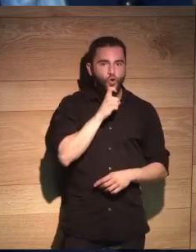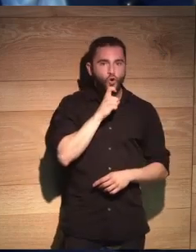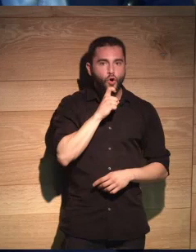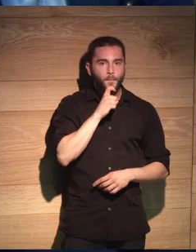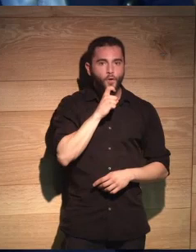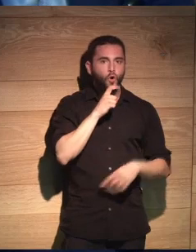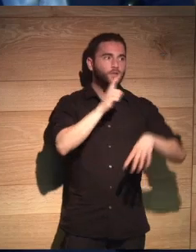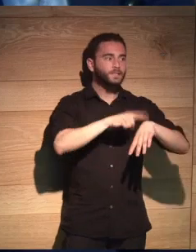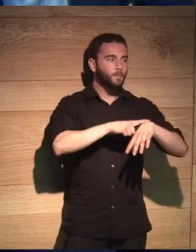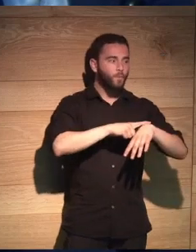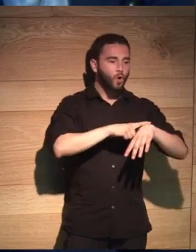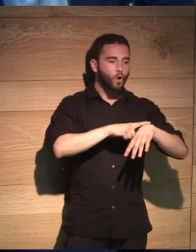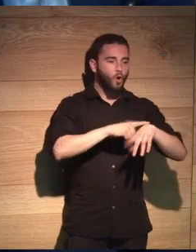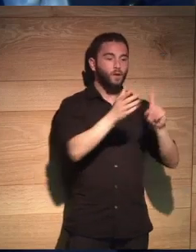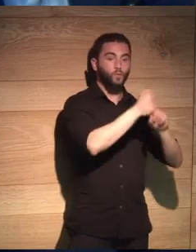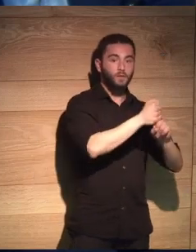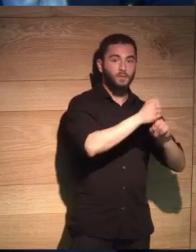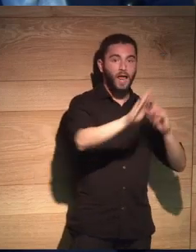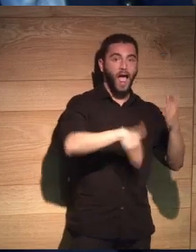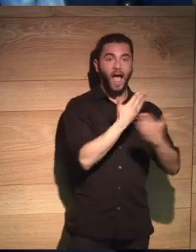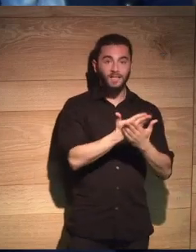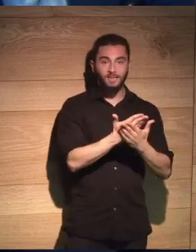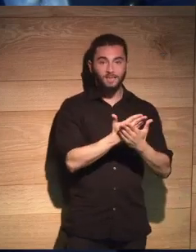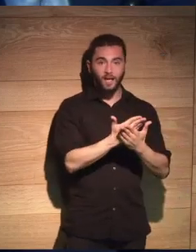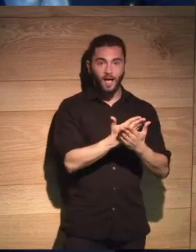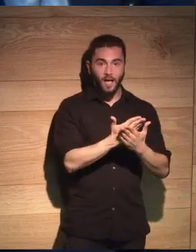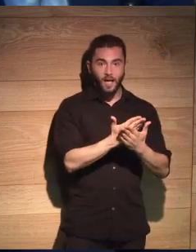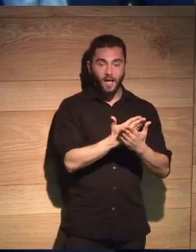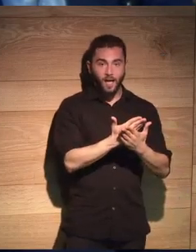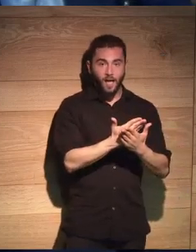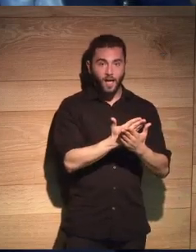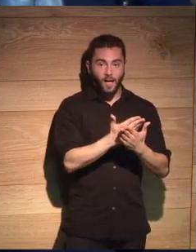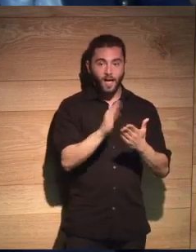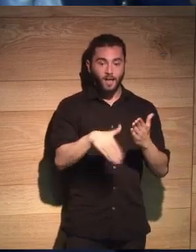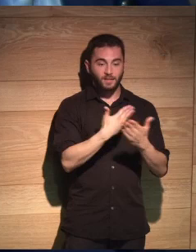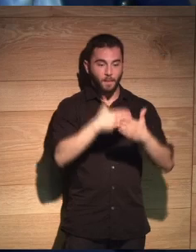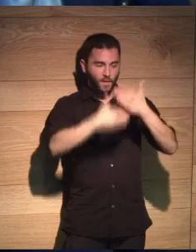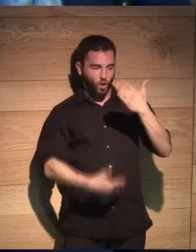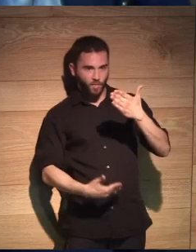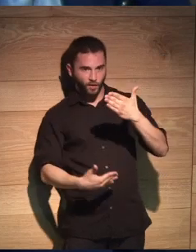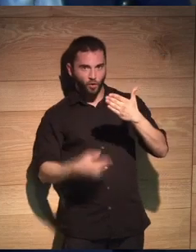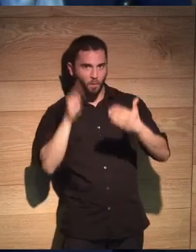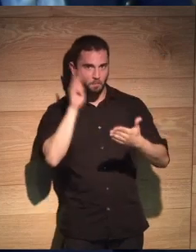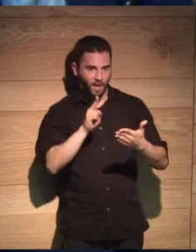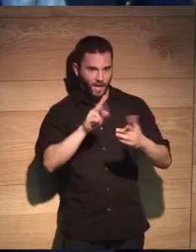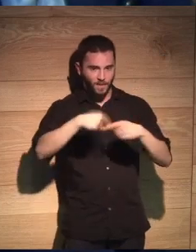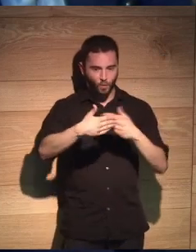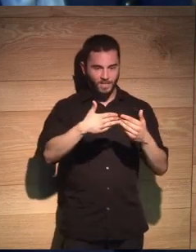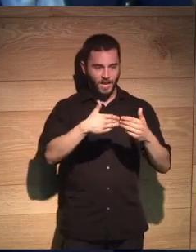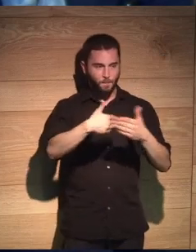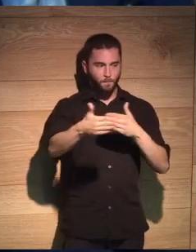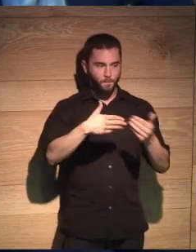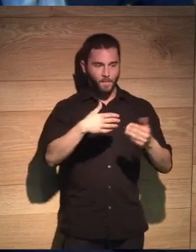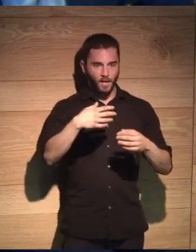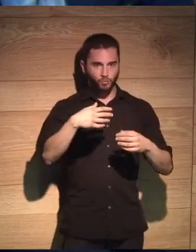tiempo pasa entre que lo descubres y lo tienes, o sea, que ves eso en el periódico y luego tienes el manuscrito,